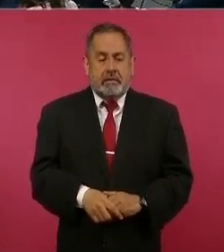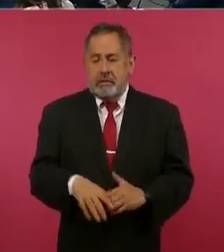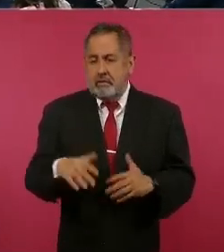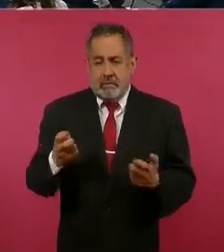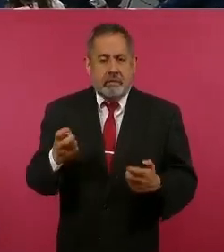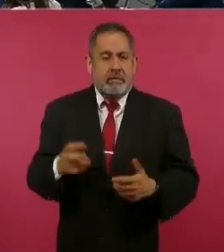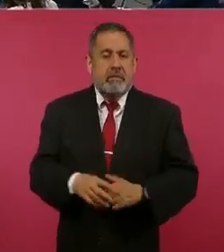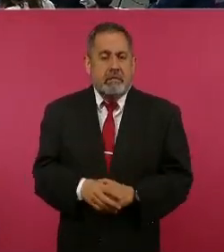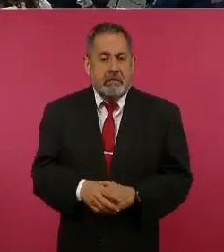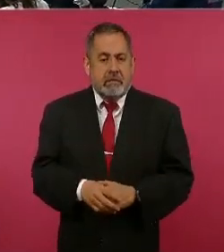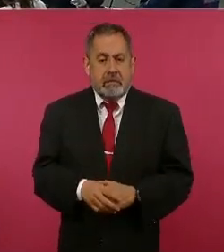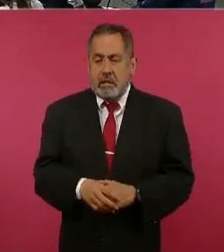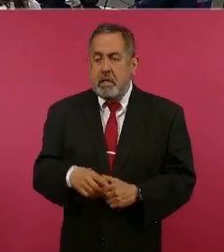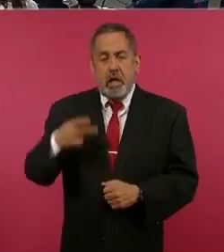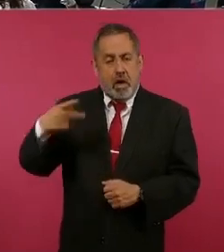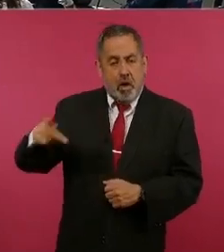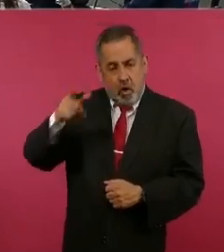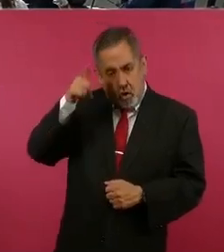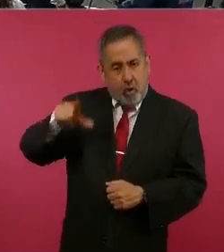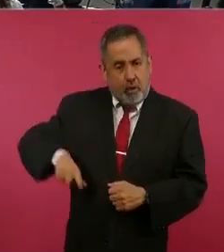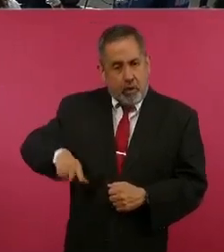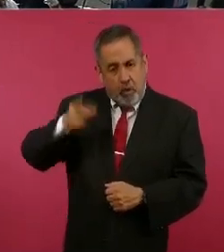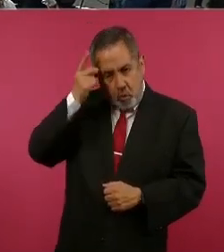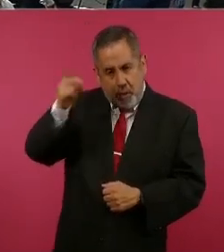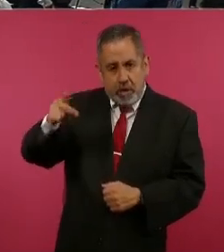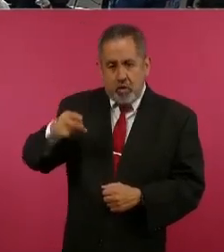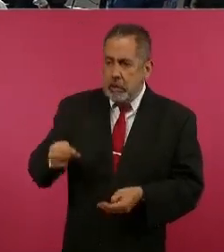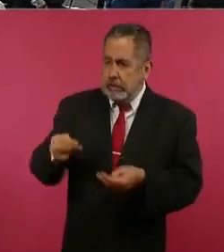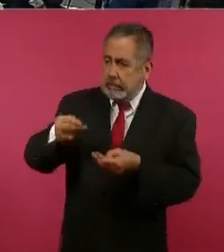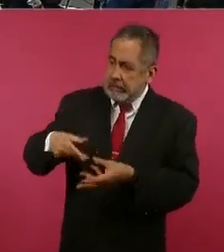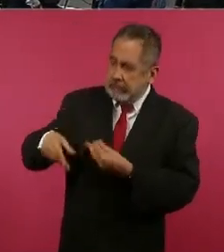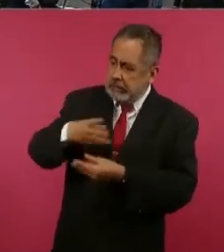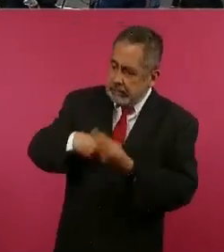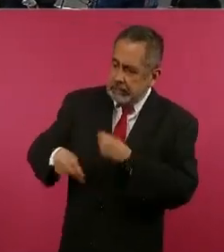Entonces, inversión pública,